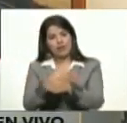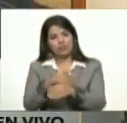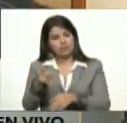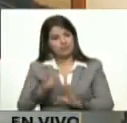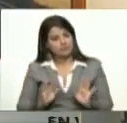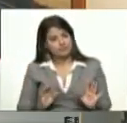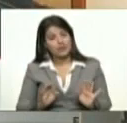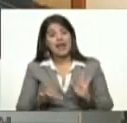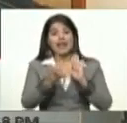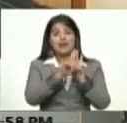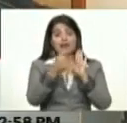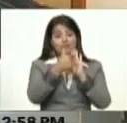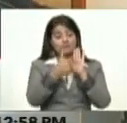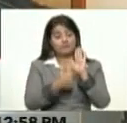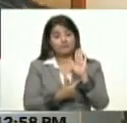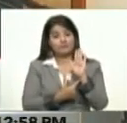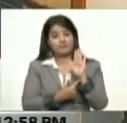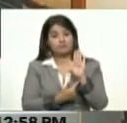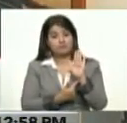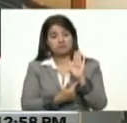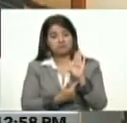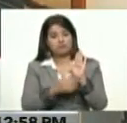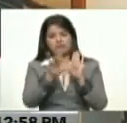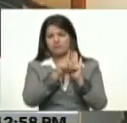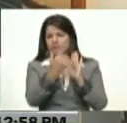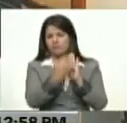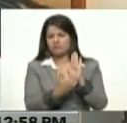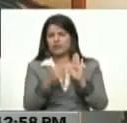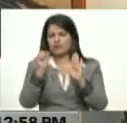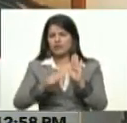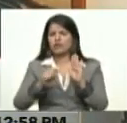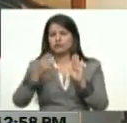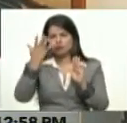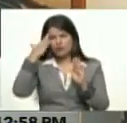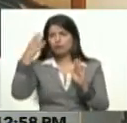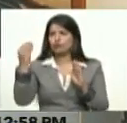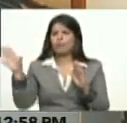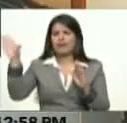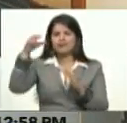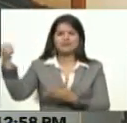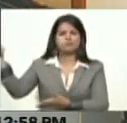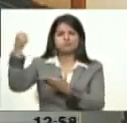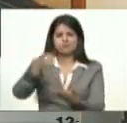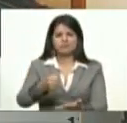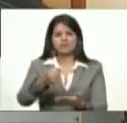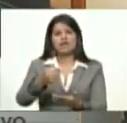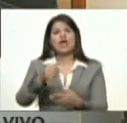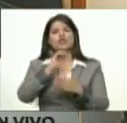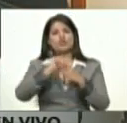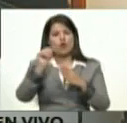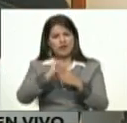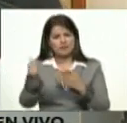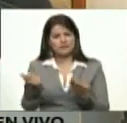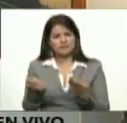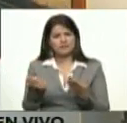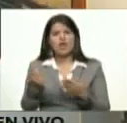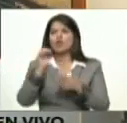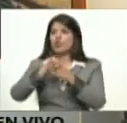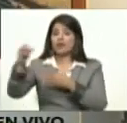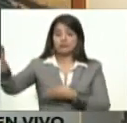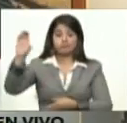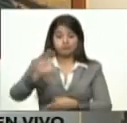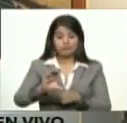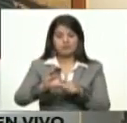ley que va a traer, por supuesto, inversiones inmediatas, divisas. ¿Para qué son las divisas también? Bueno,